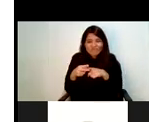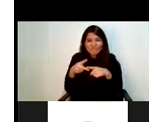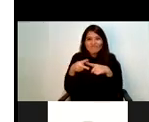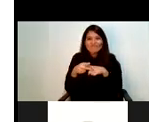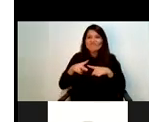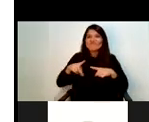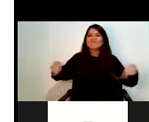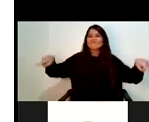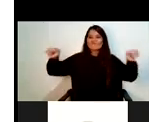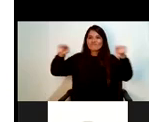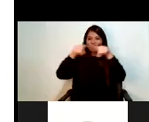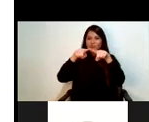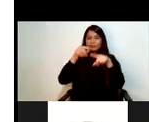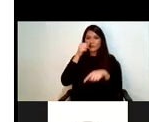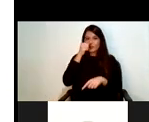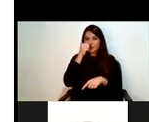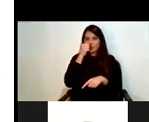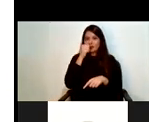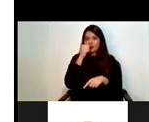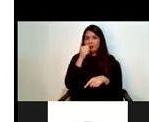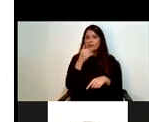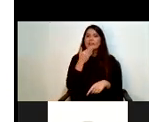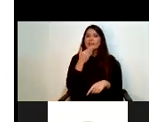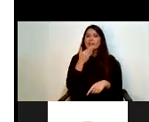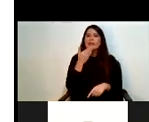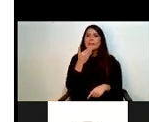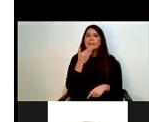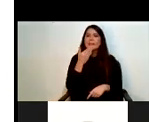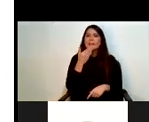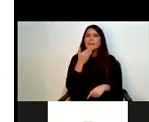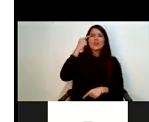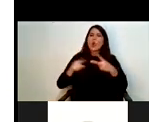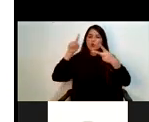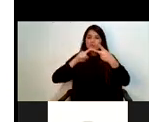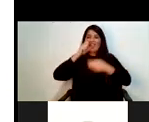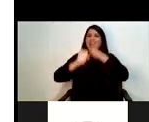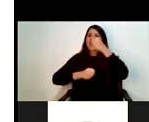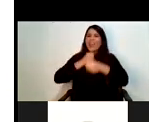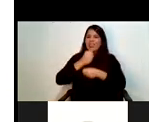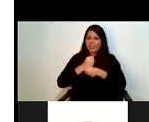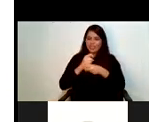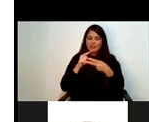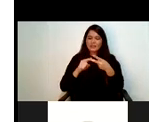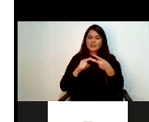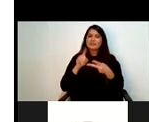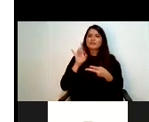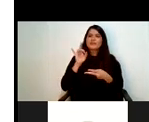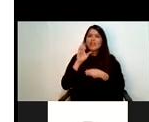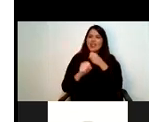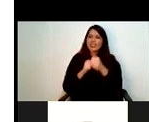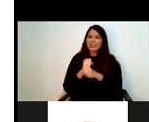entorno. ¿Ya? También tenemos que considerar otro factor, la edad. Si tenemos un